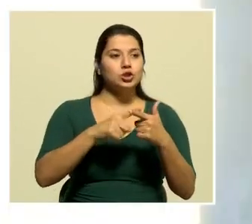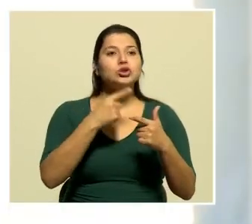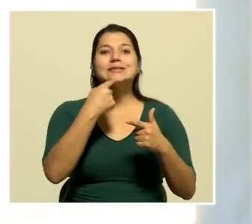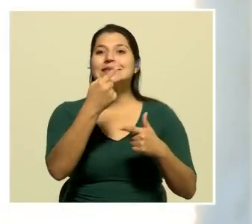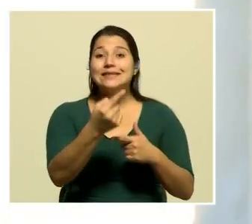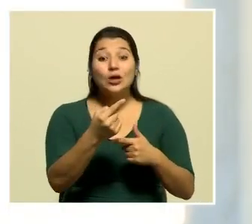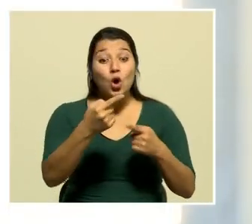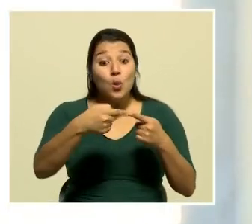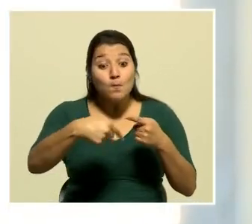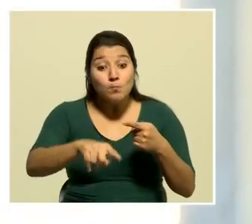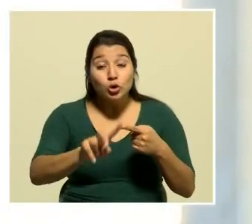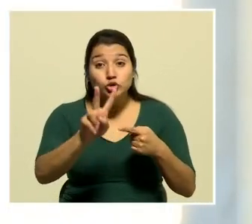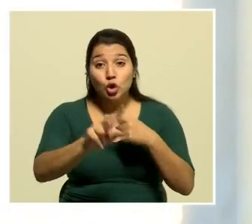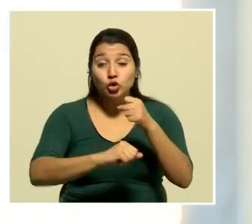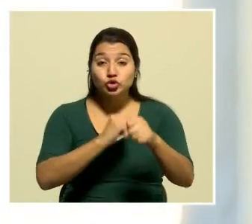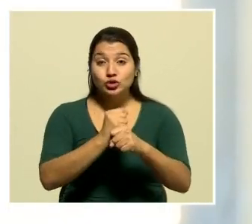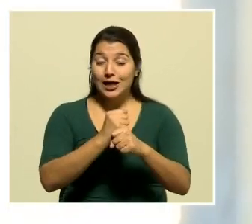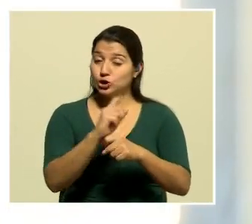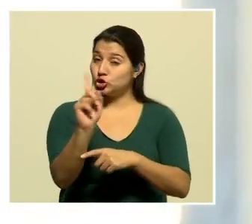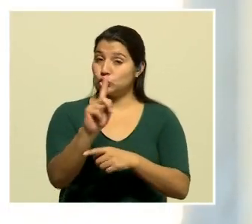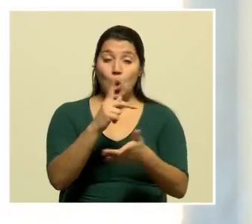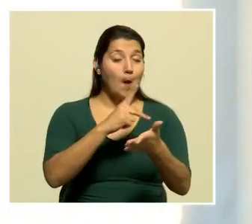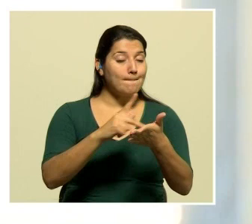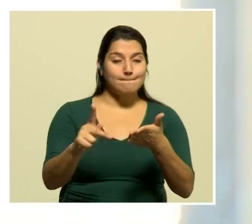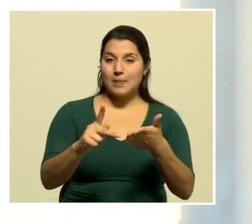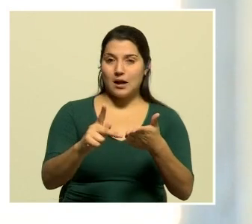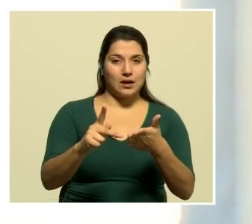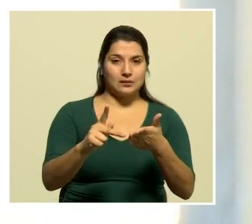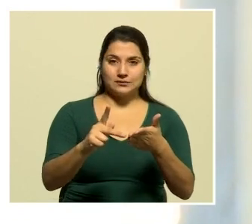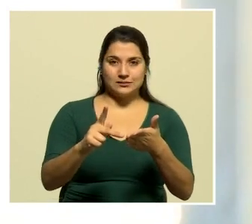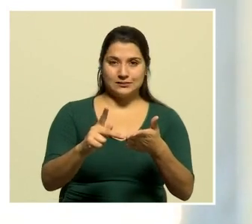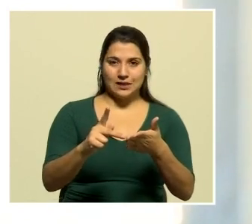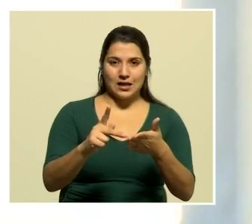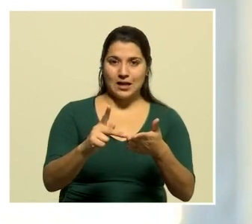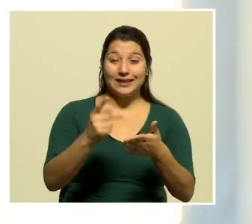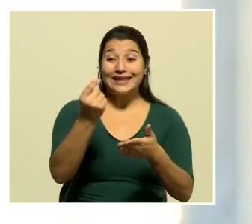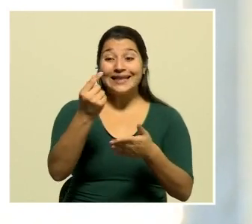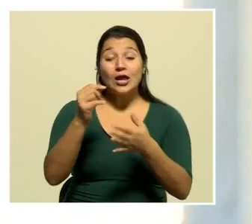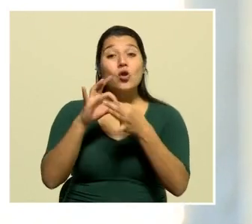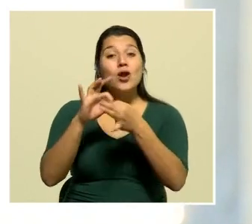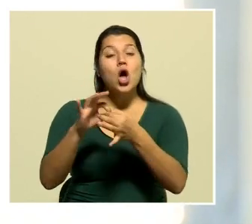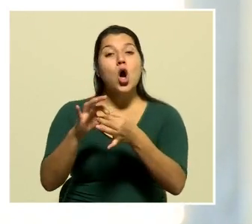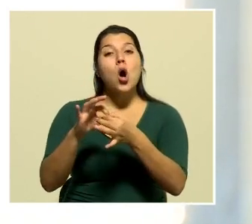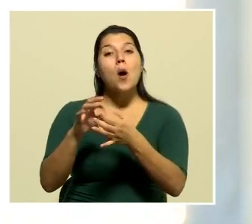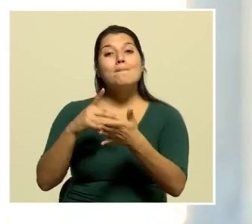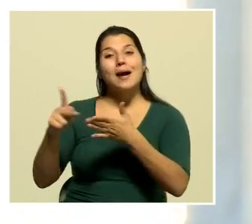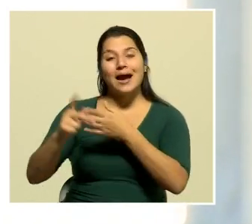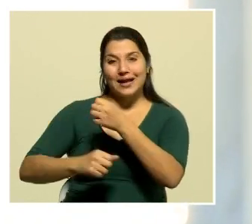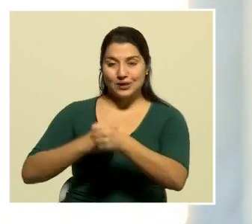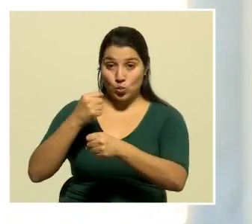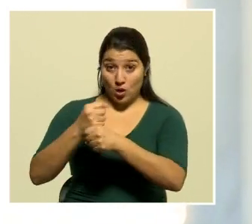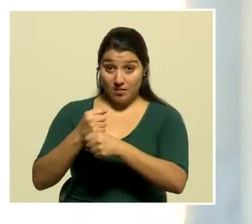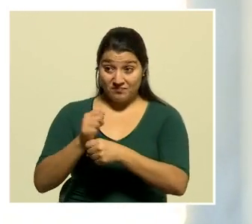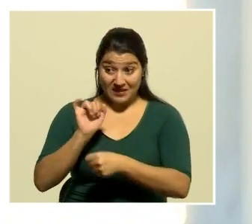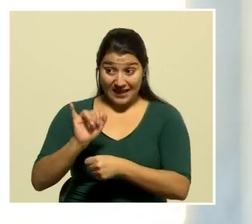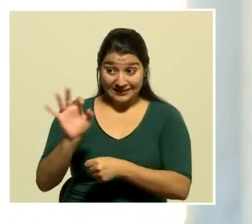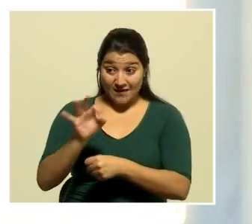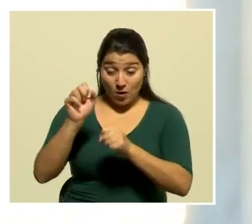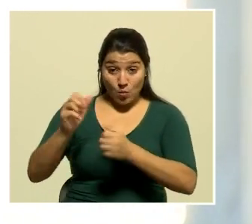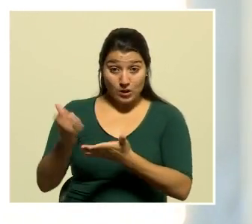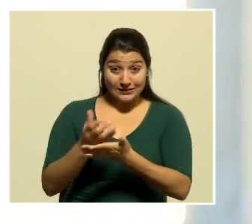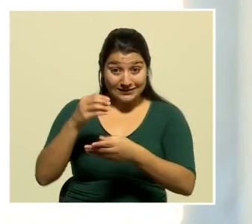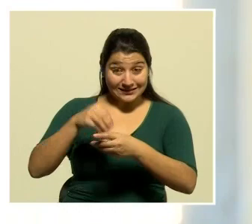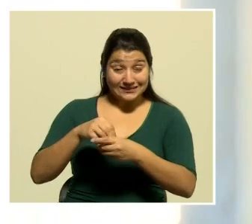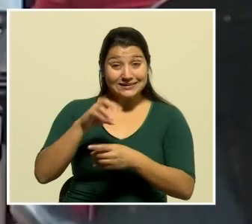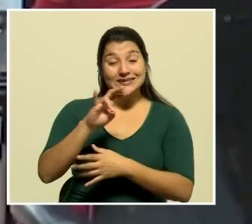plus salarial, pero del periodo 2021-2022. Según el Ejecutivo, de esa forma se ahorrarían 67.000